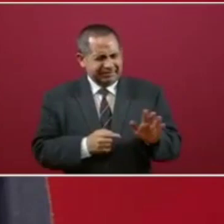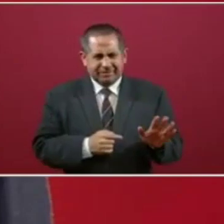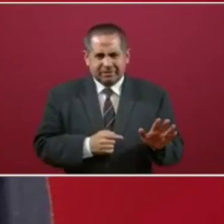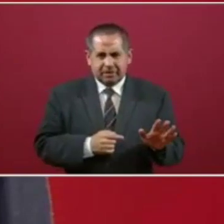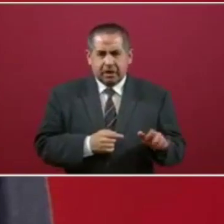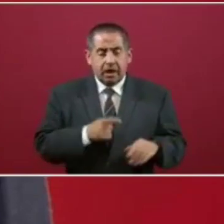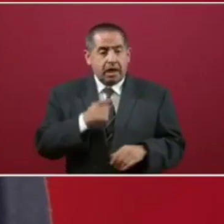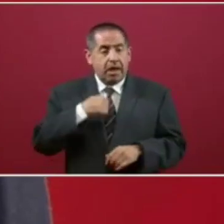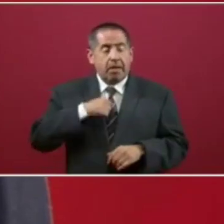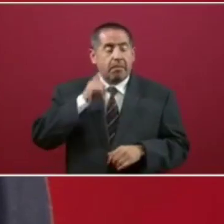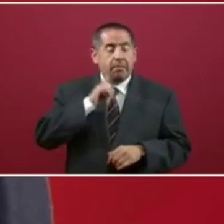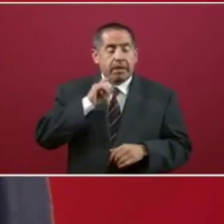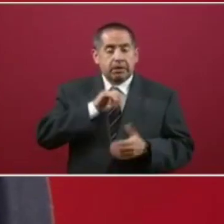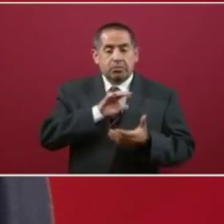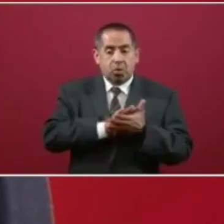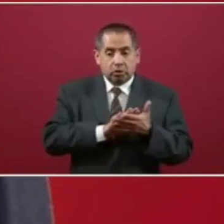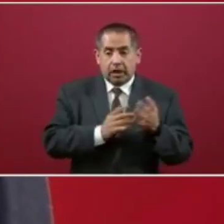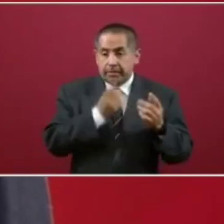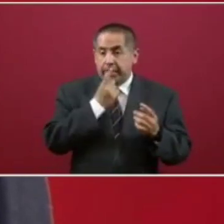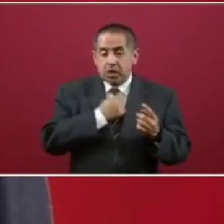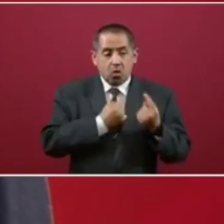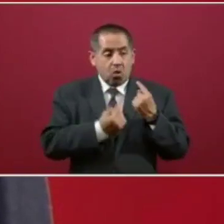mi esposa